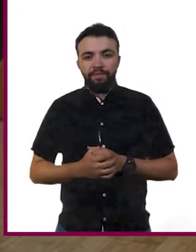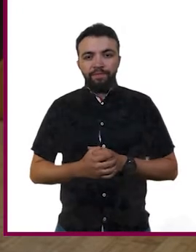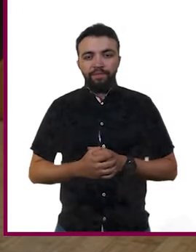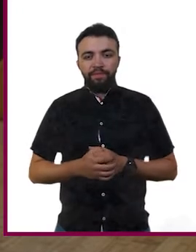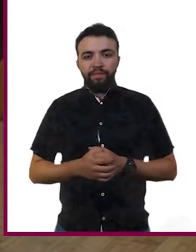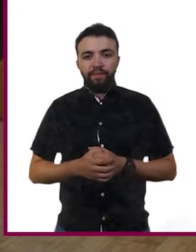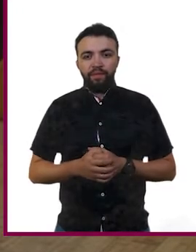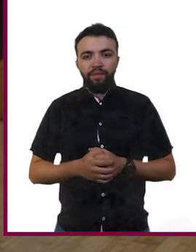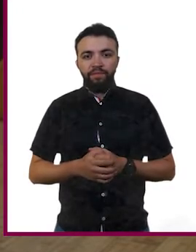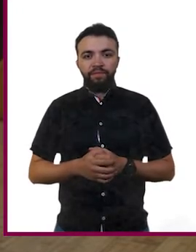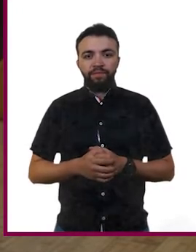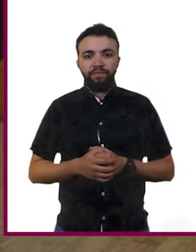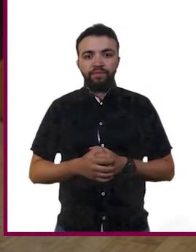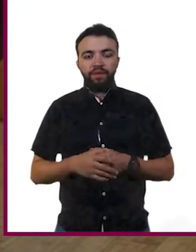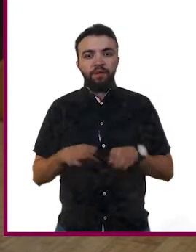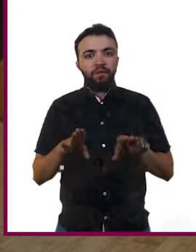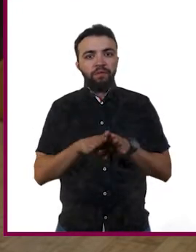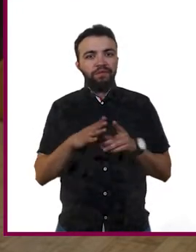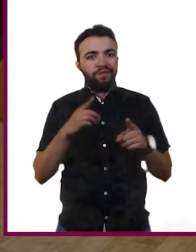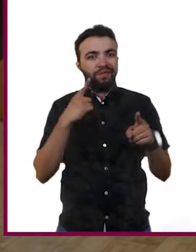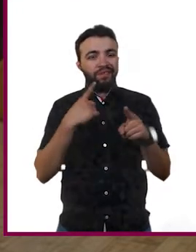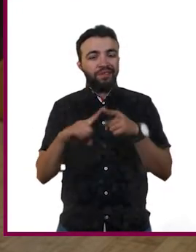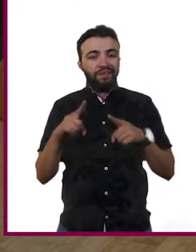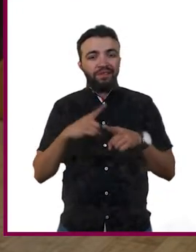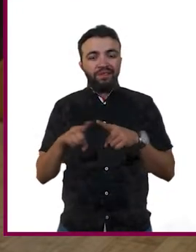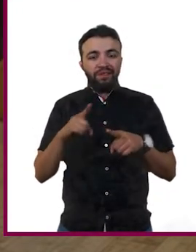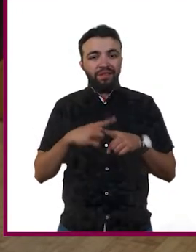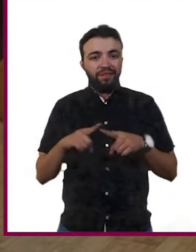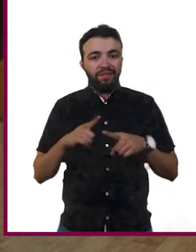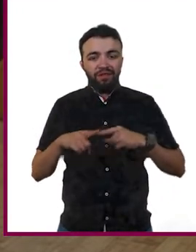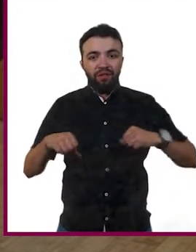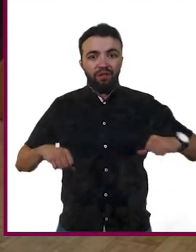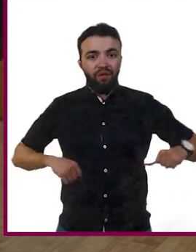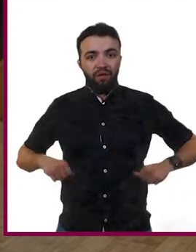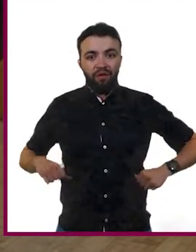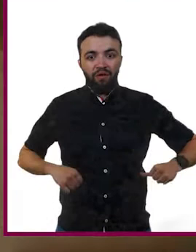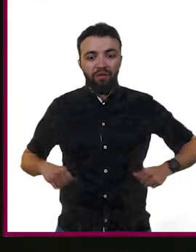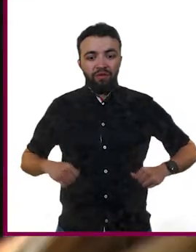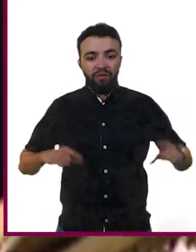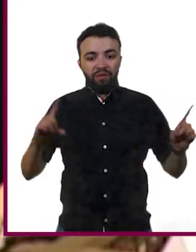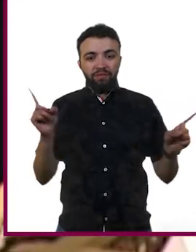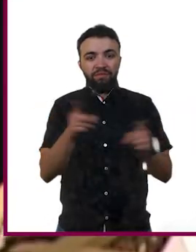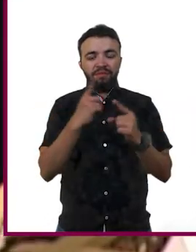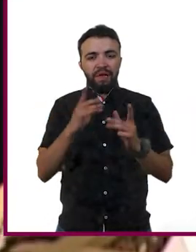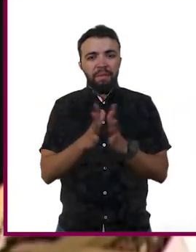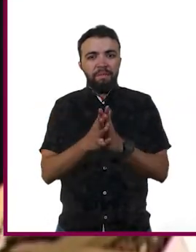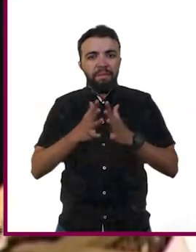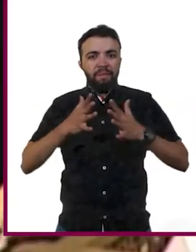corpus, o sea, digamos, un volumen de obra importantísima y también muy amplia.